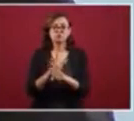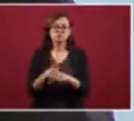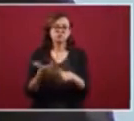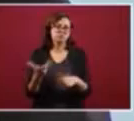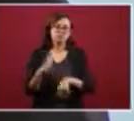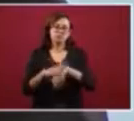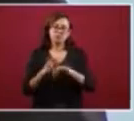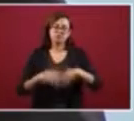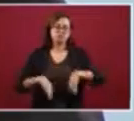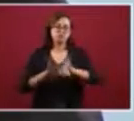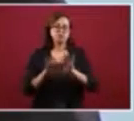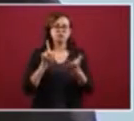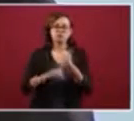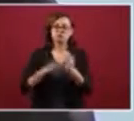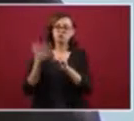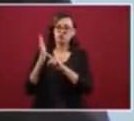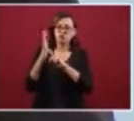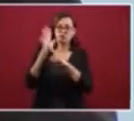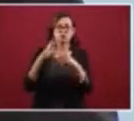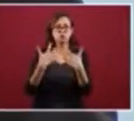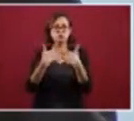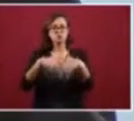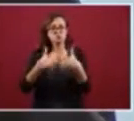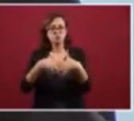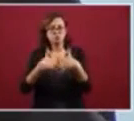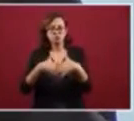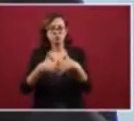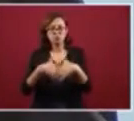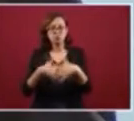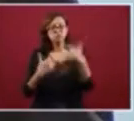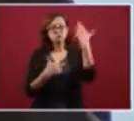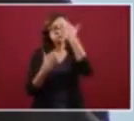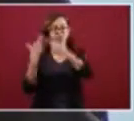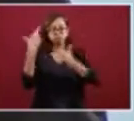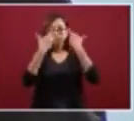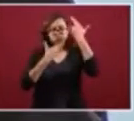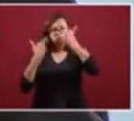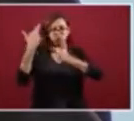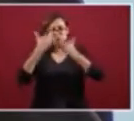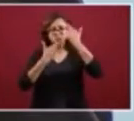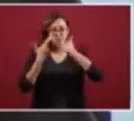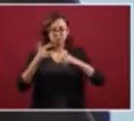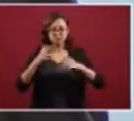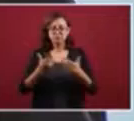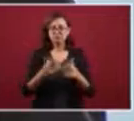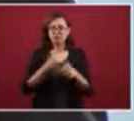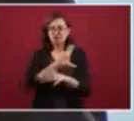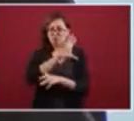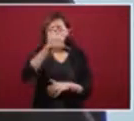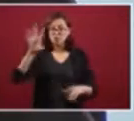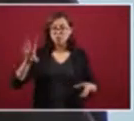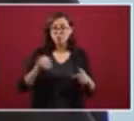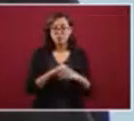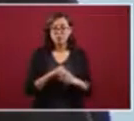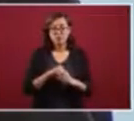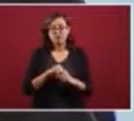los motores de los helicópteros. Y ahí se hizo ese desensamble que además permitía o